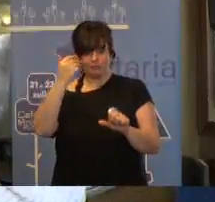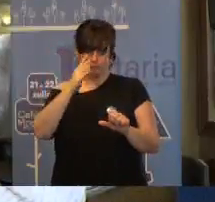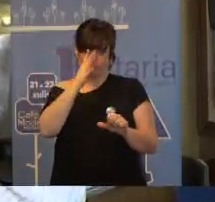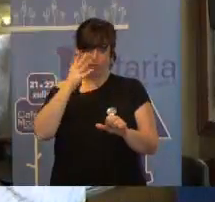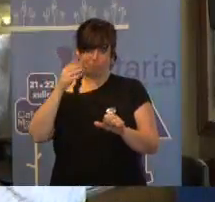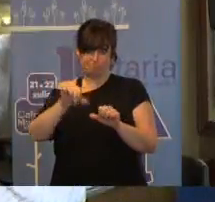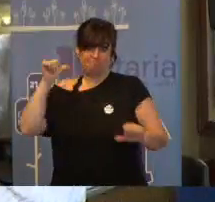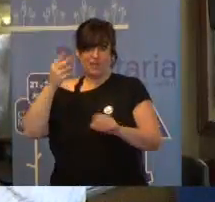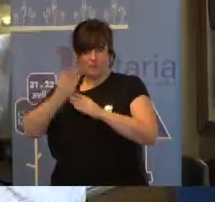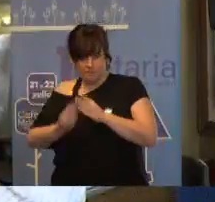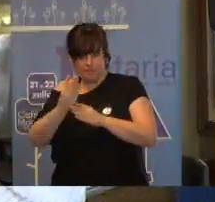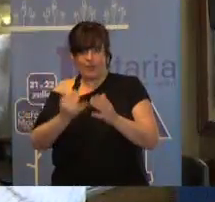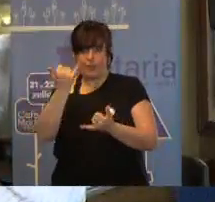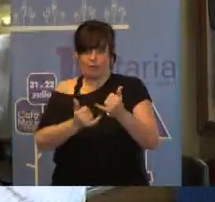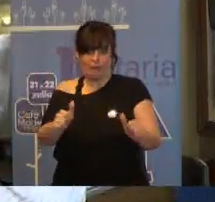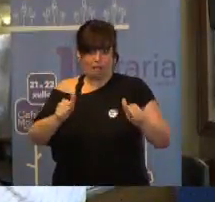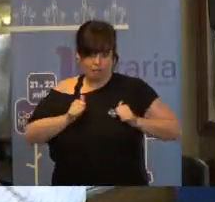erros e ir